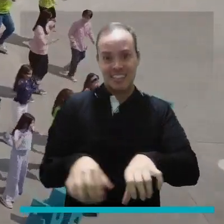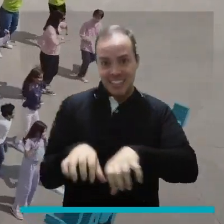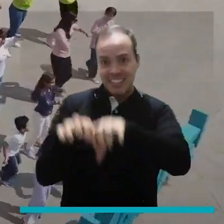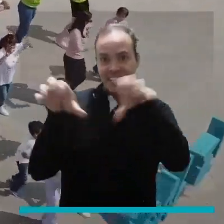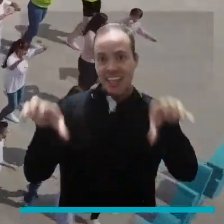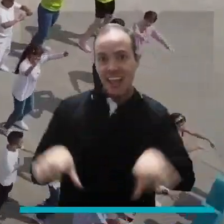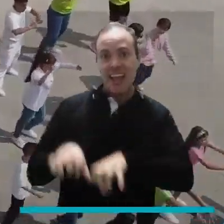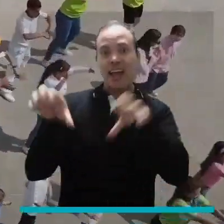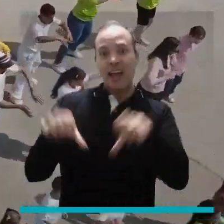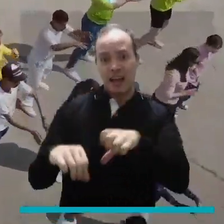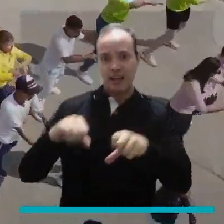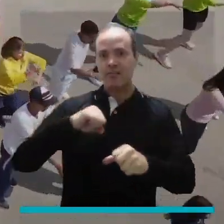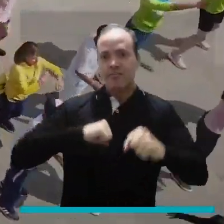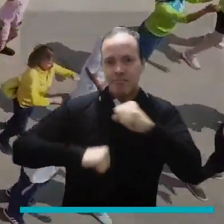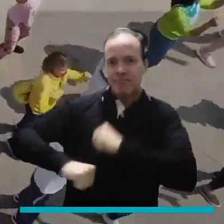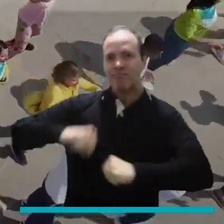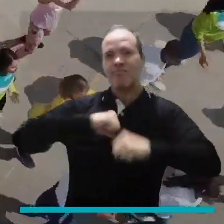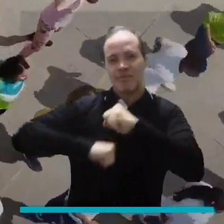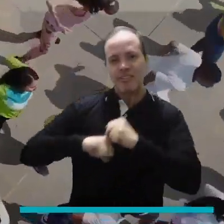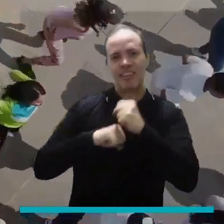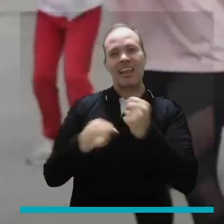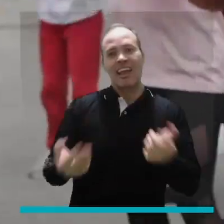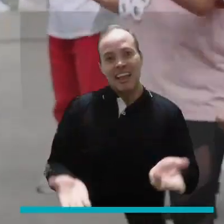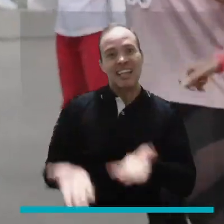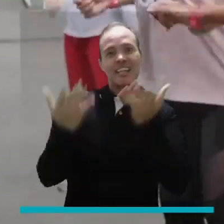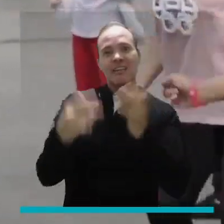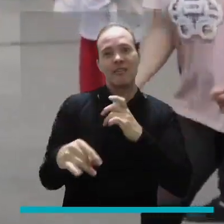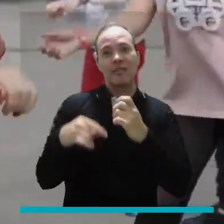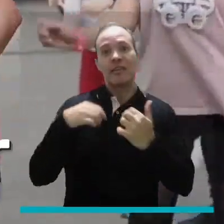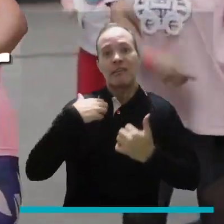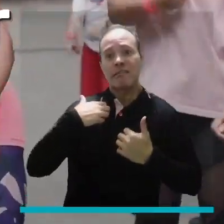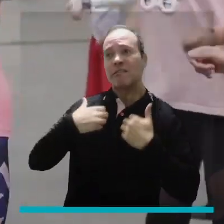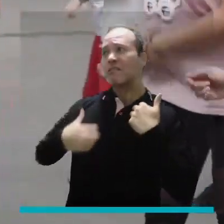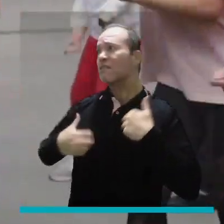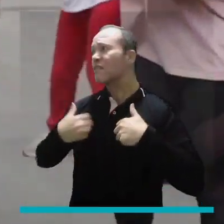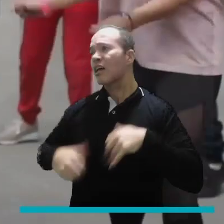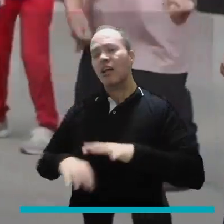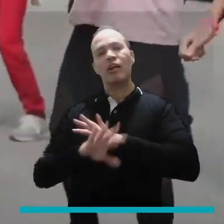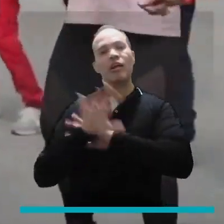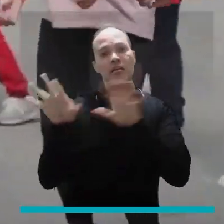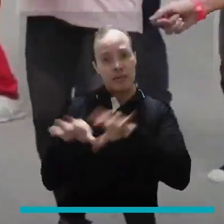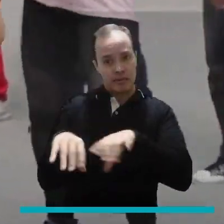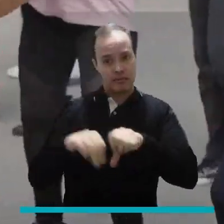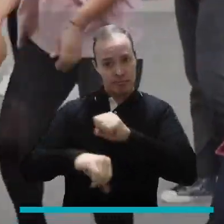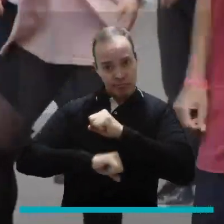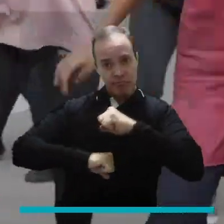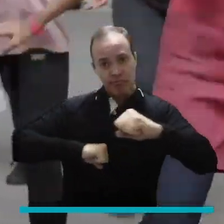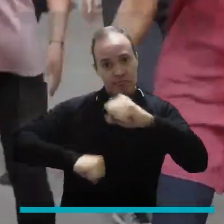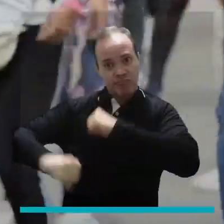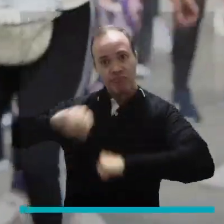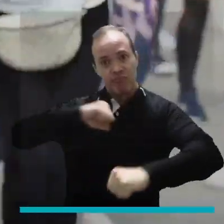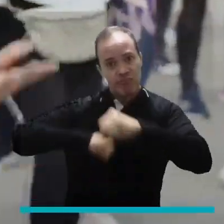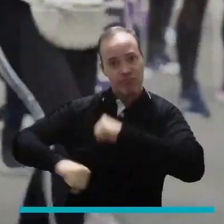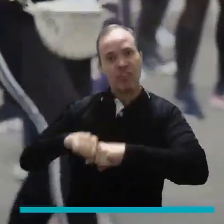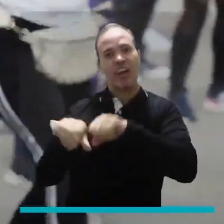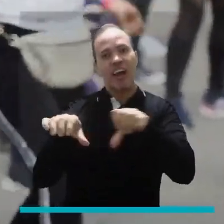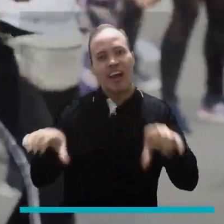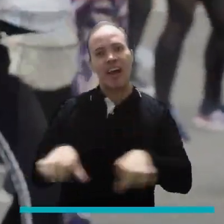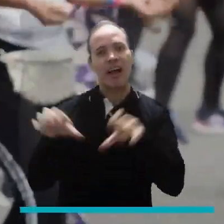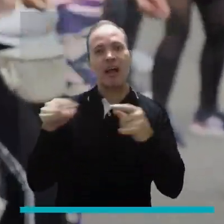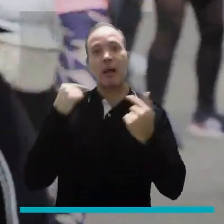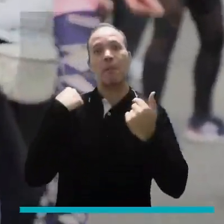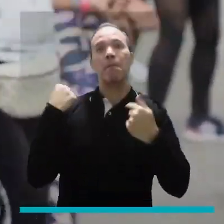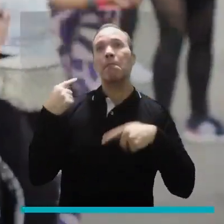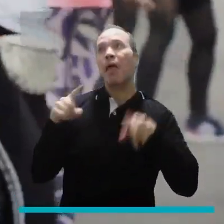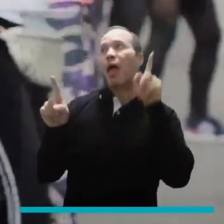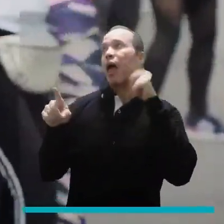que empiece el movimiento. Hágale que hay que vencer los miedos. Hágale,